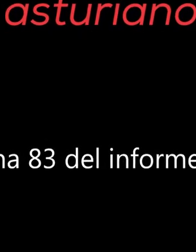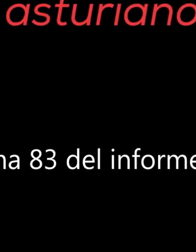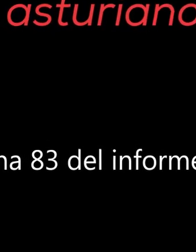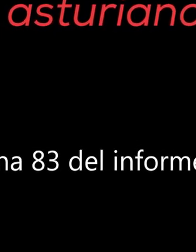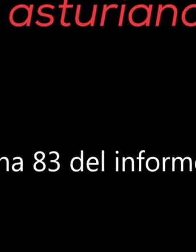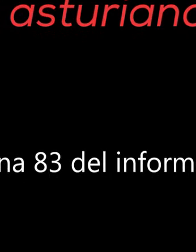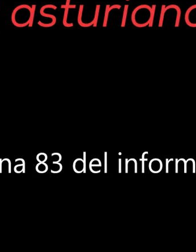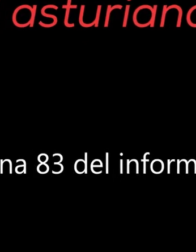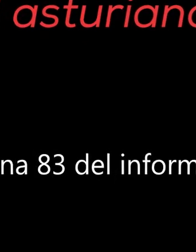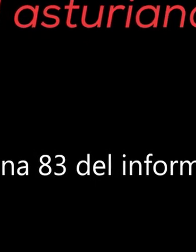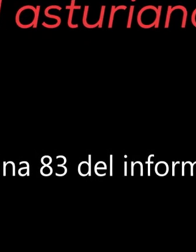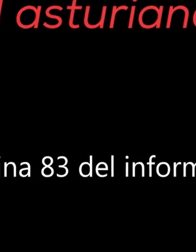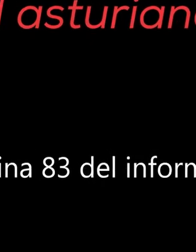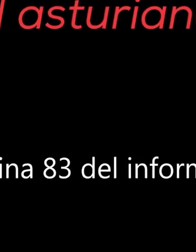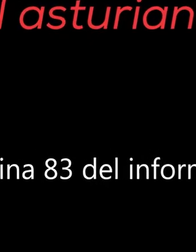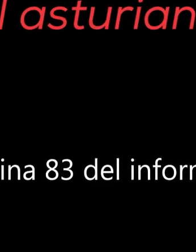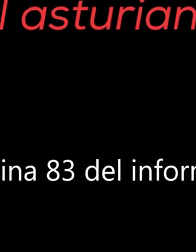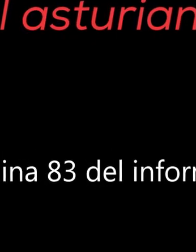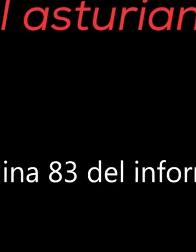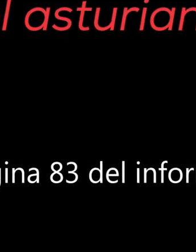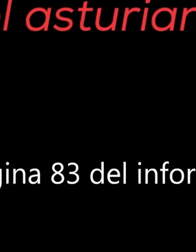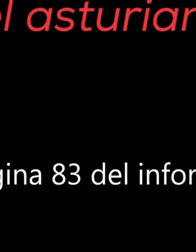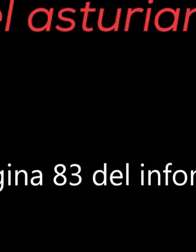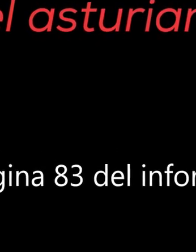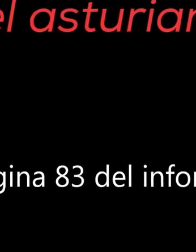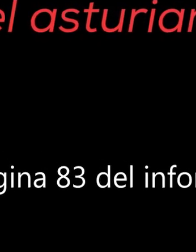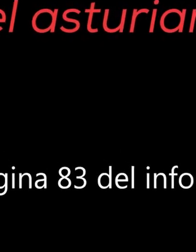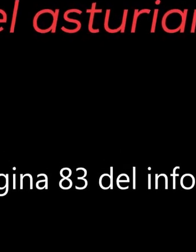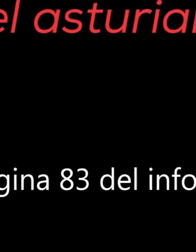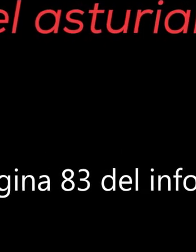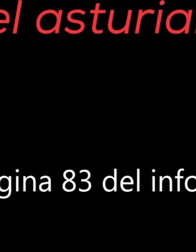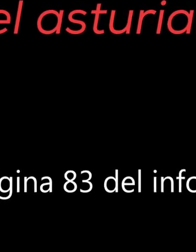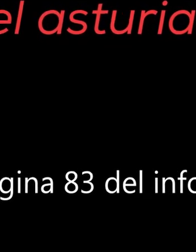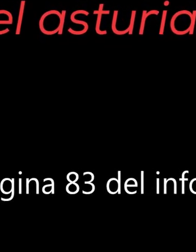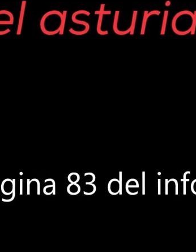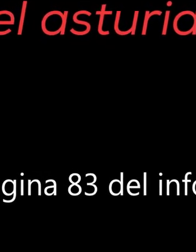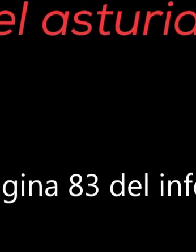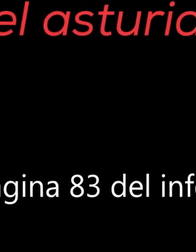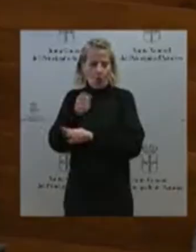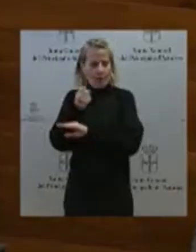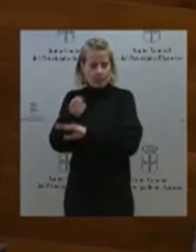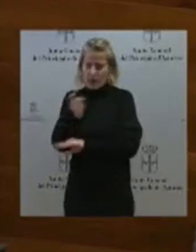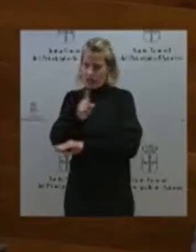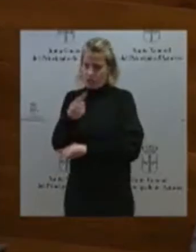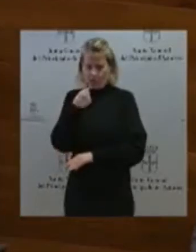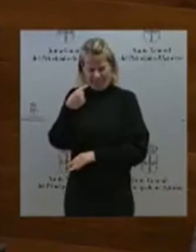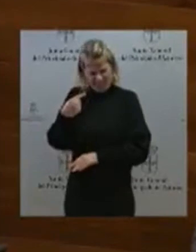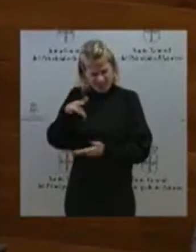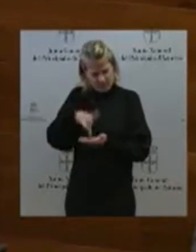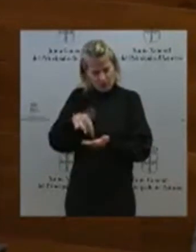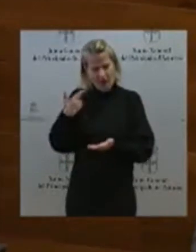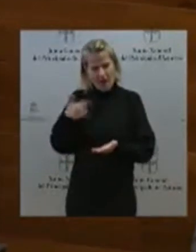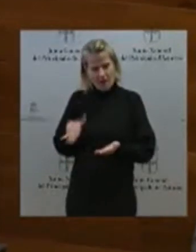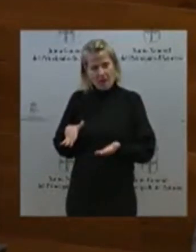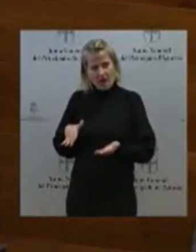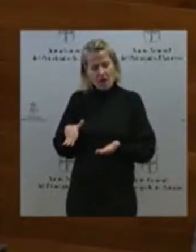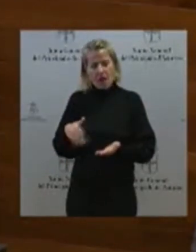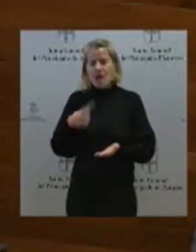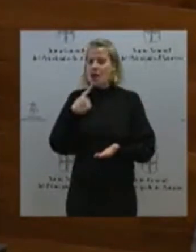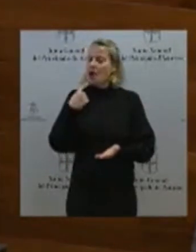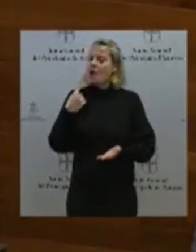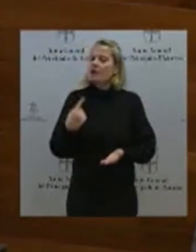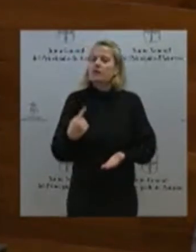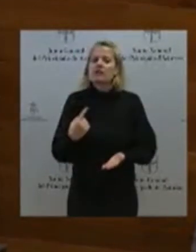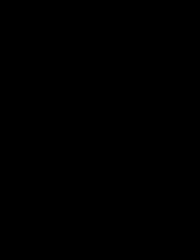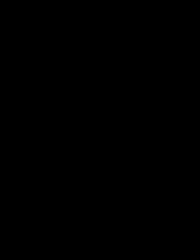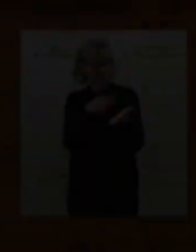en Asturias, o enfermero o enfermera. Ya le he dicho que no va a ser una condición sine qua non de acceso a la función pública,